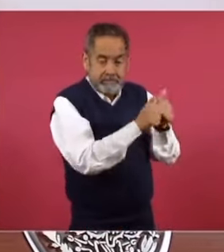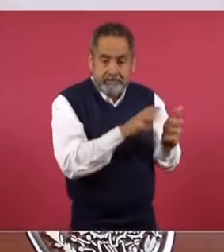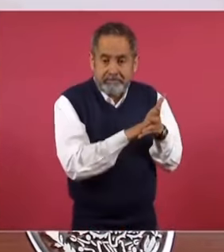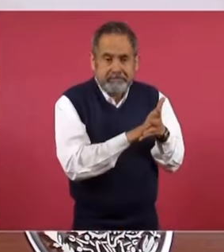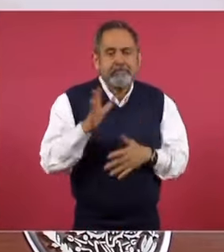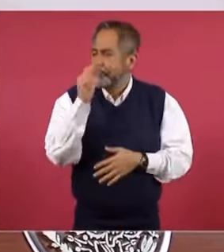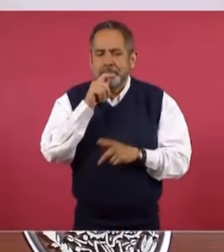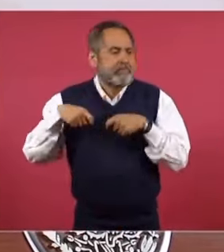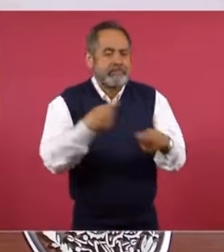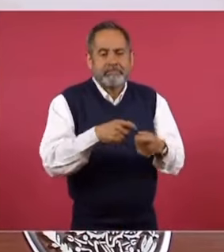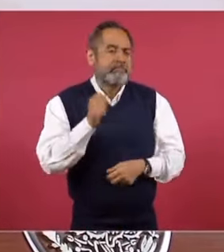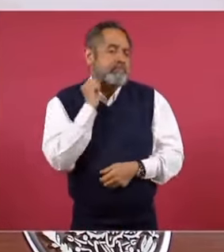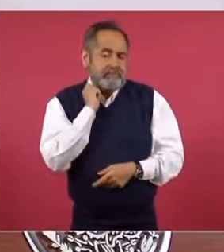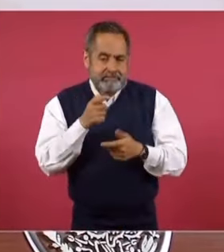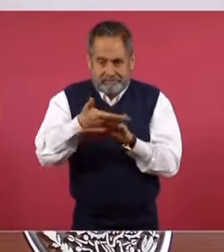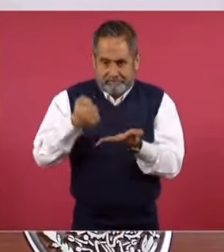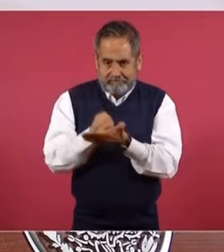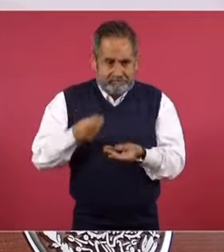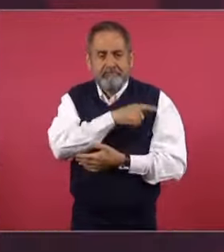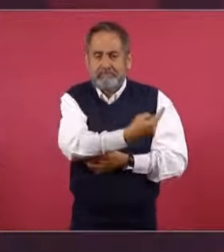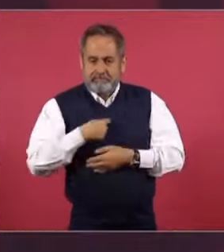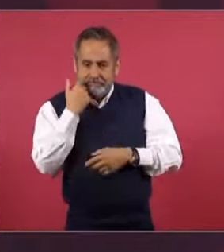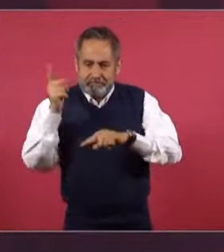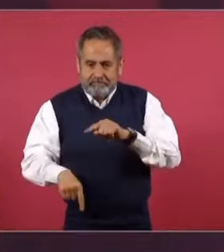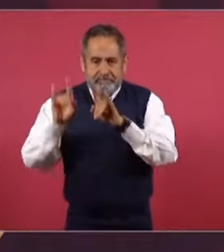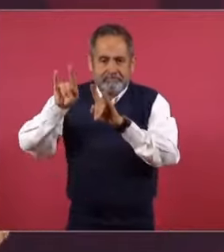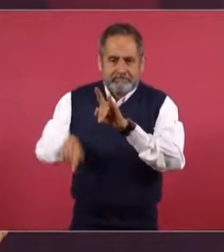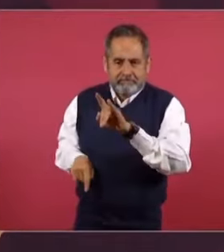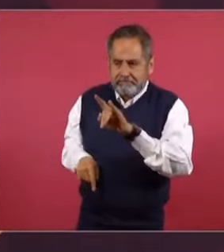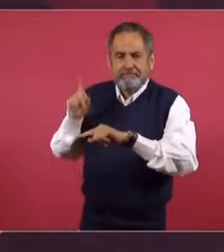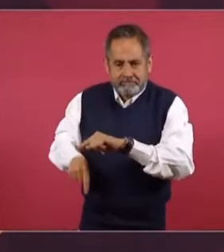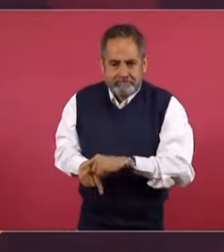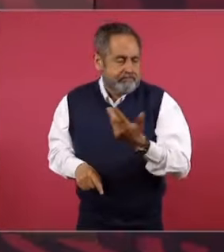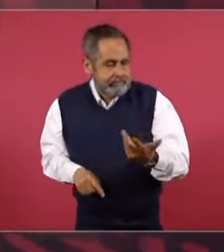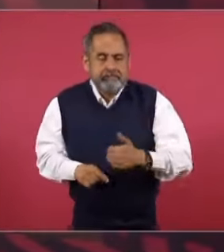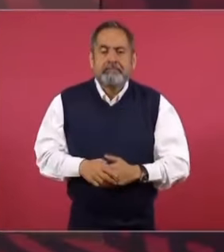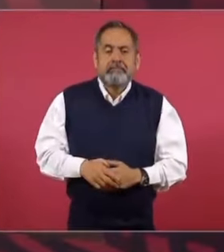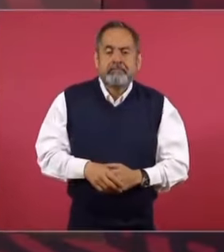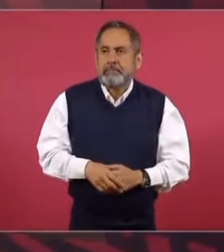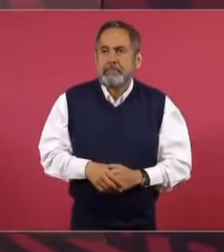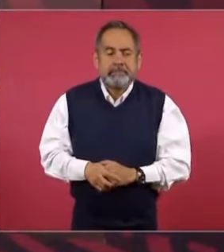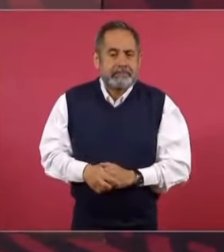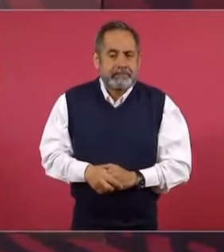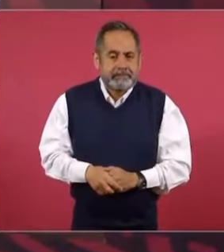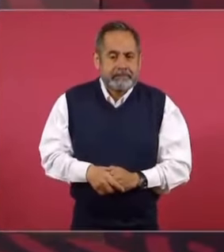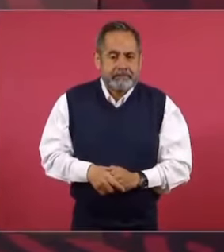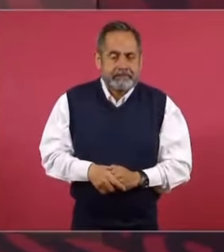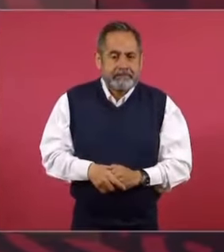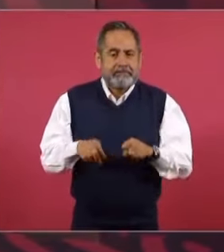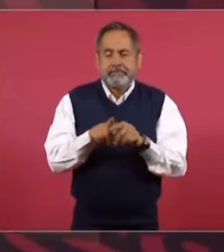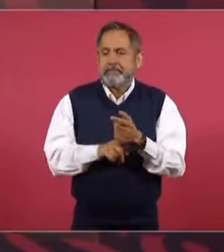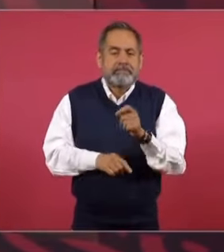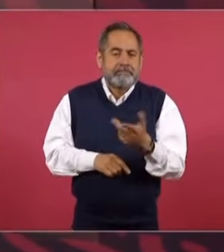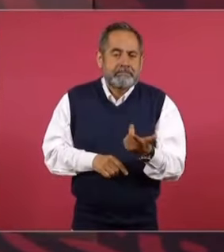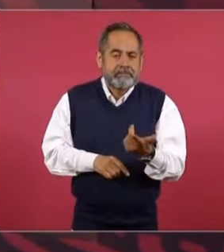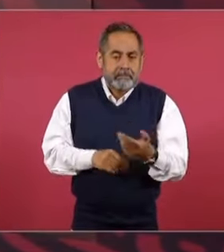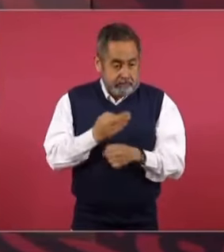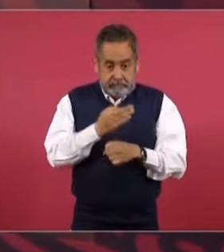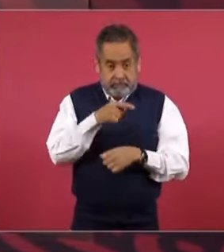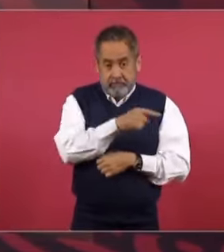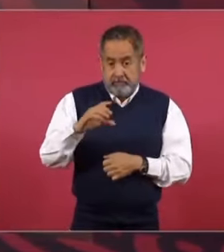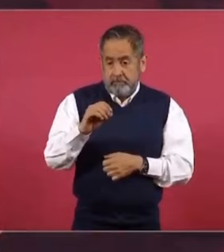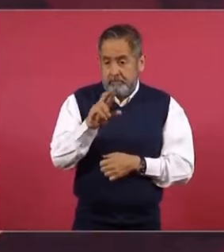puede ser senador. Ya es, vamos a decir, un senador